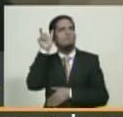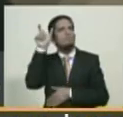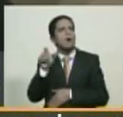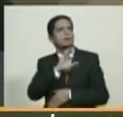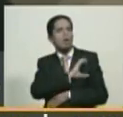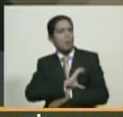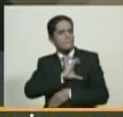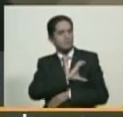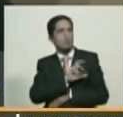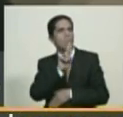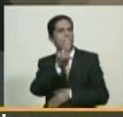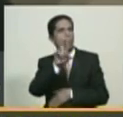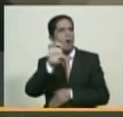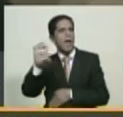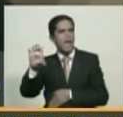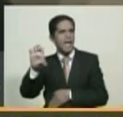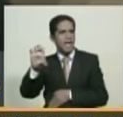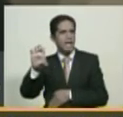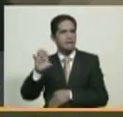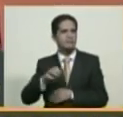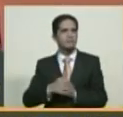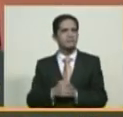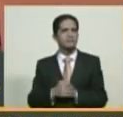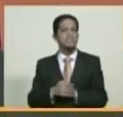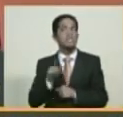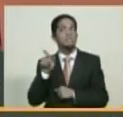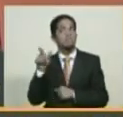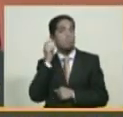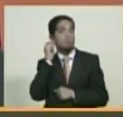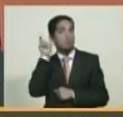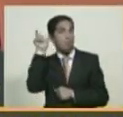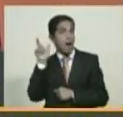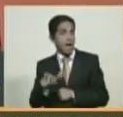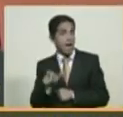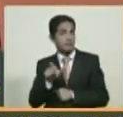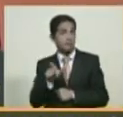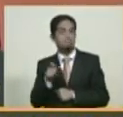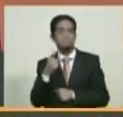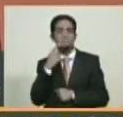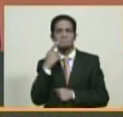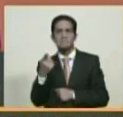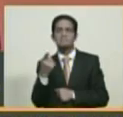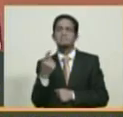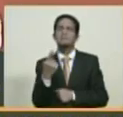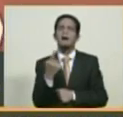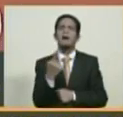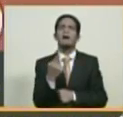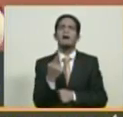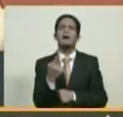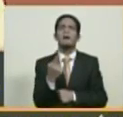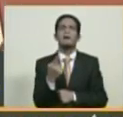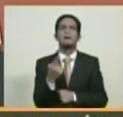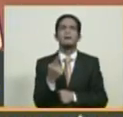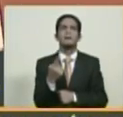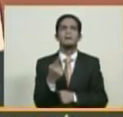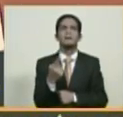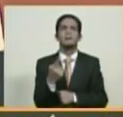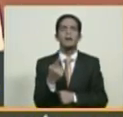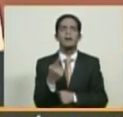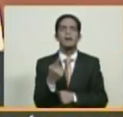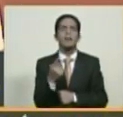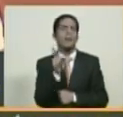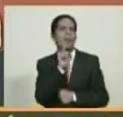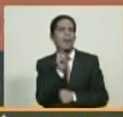Unión Europea, Federica Mogherini. Ella ha estado últimamente refiriéndose a la fake news sobre